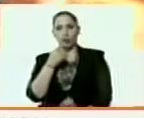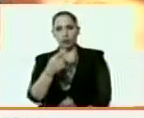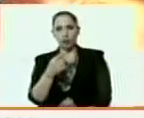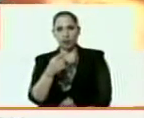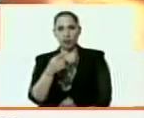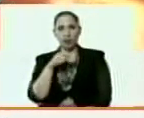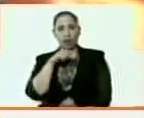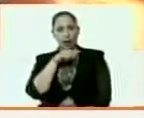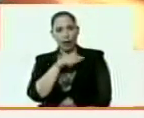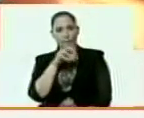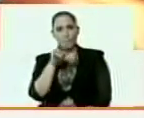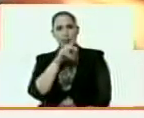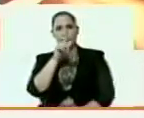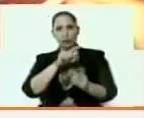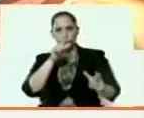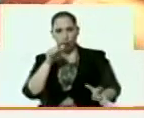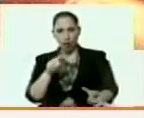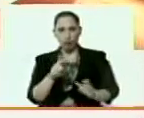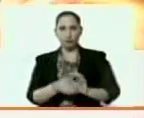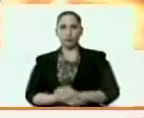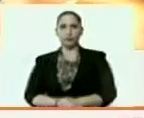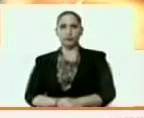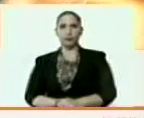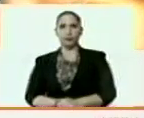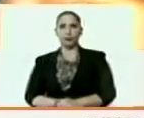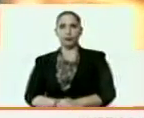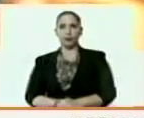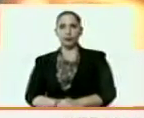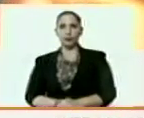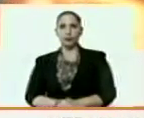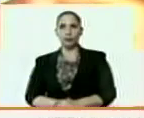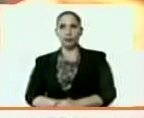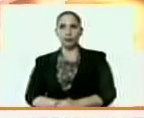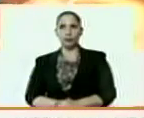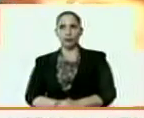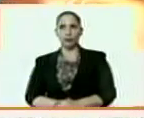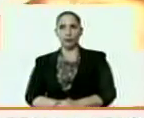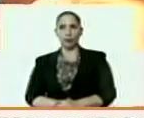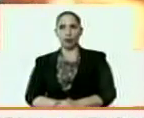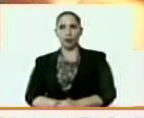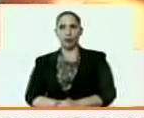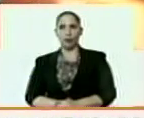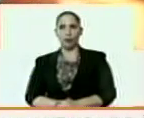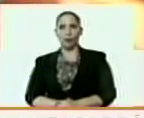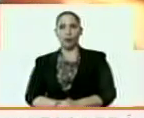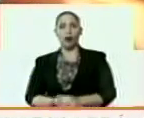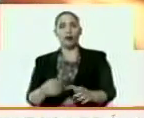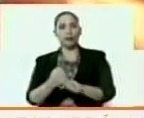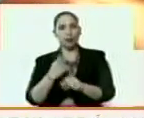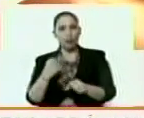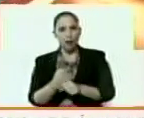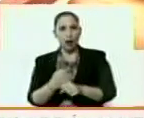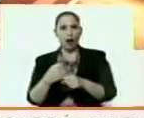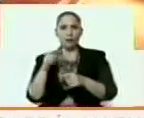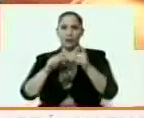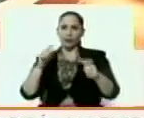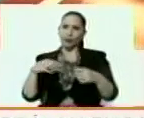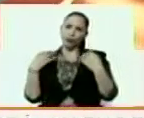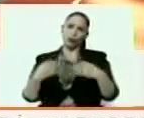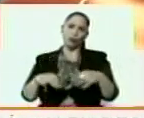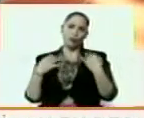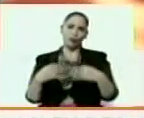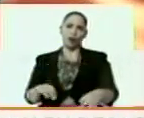ese venezolano, a esa venezolana, digamos, el de a pie, la persona normal y corriente, la que no